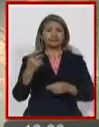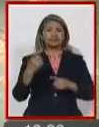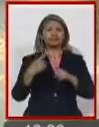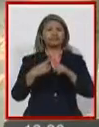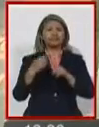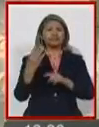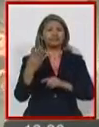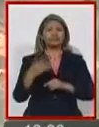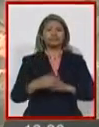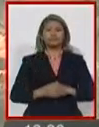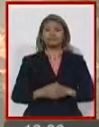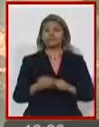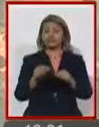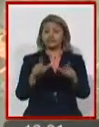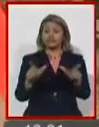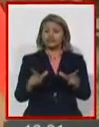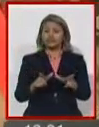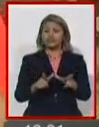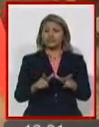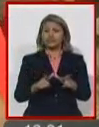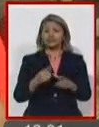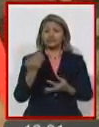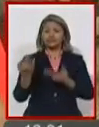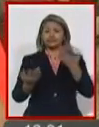3x4, un ambiente que ha sido